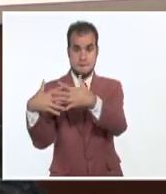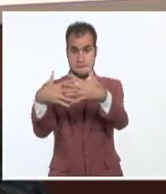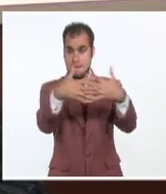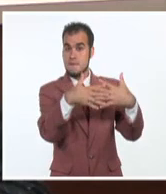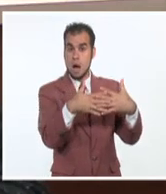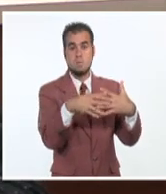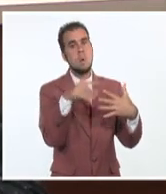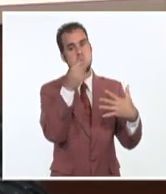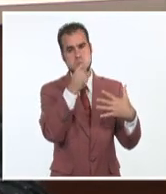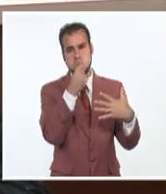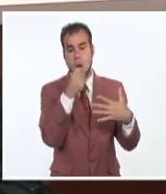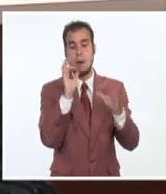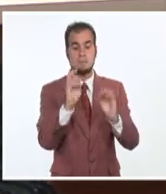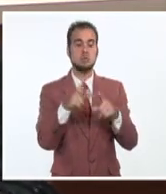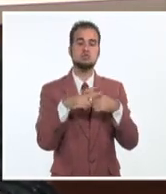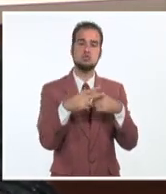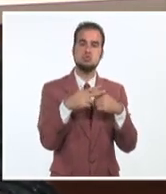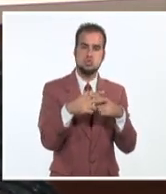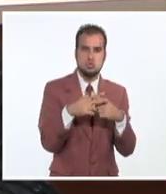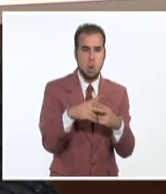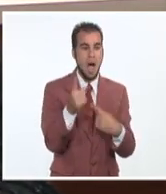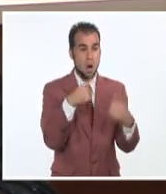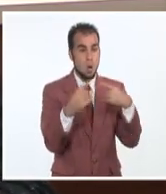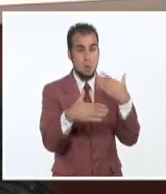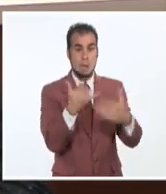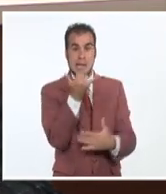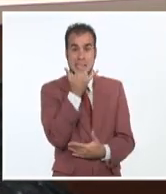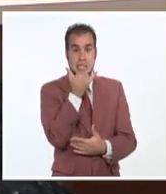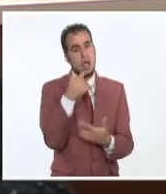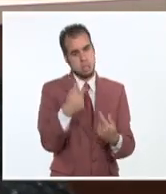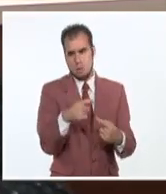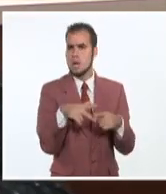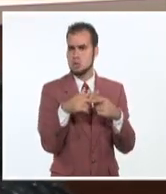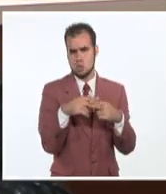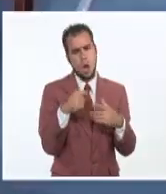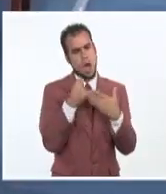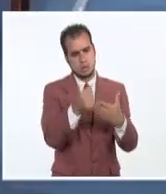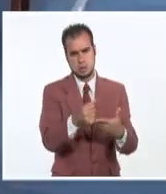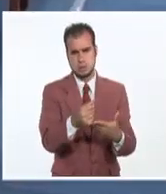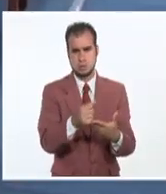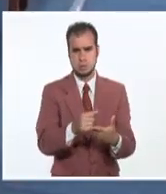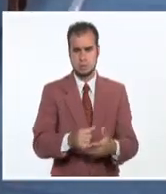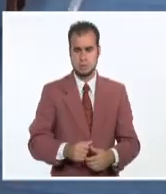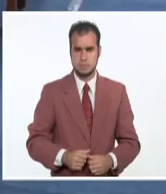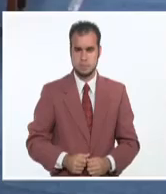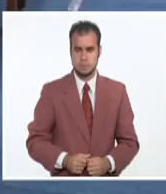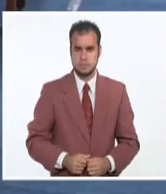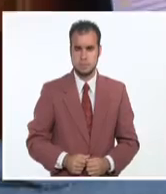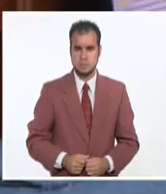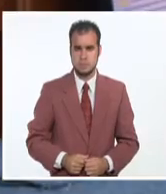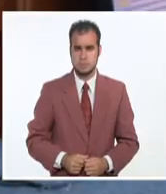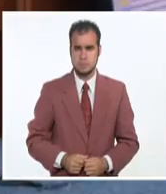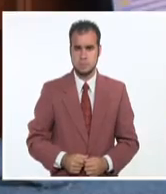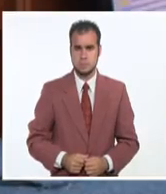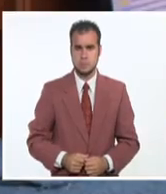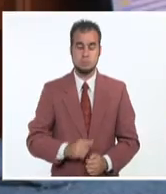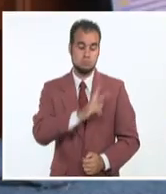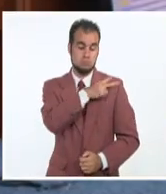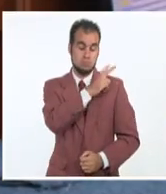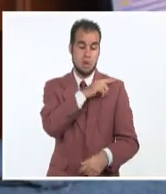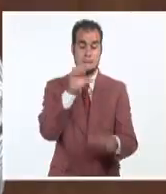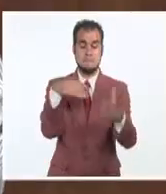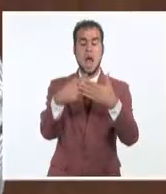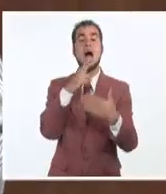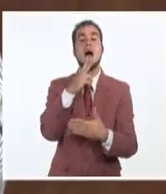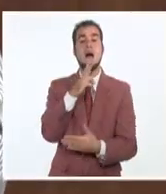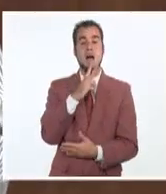a los problemas que tenemos, que constituyen demandas, por supuesto, de nuestra sociedad. El presidente del Instituto de Recursos Hidráulicos,